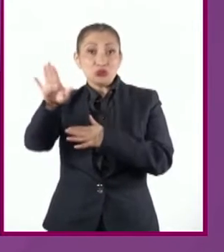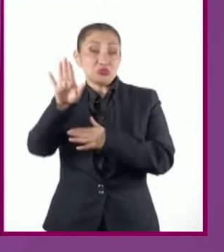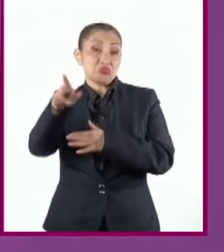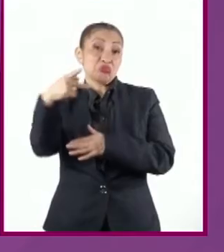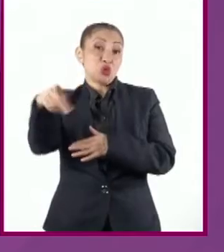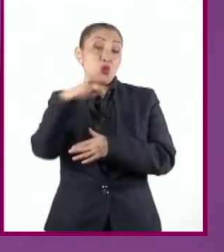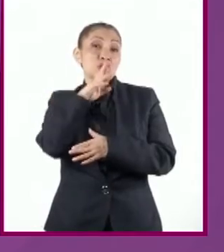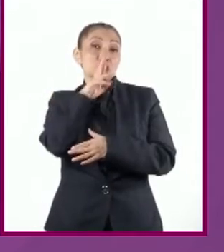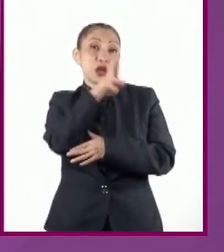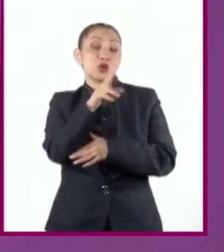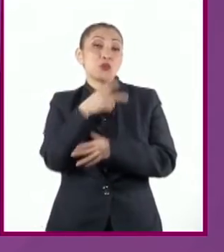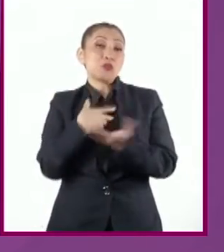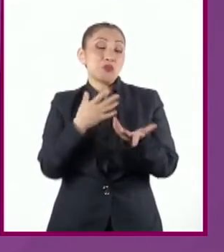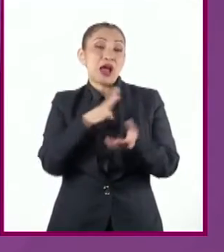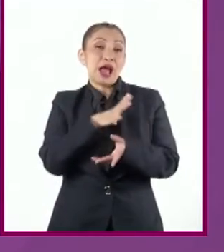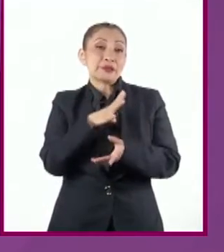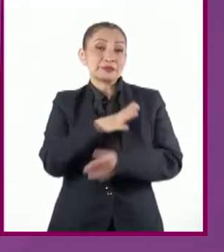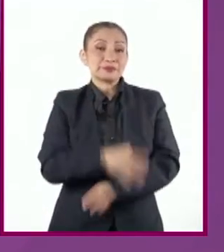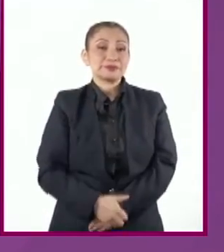los resultados.